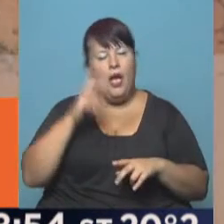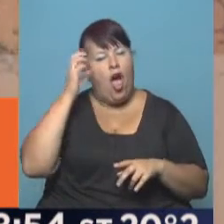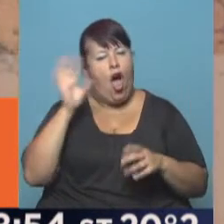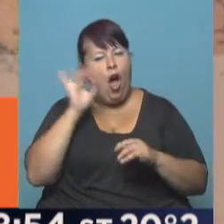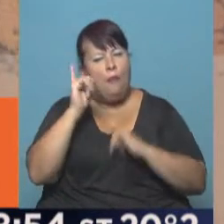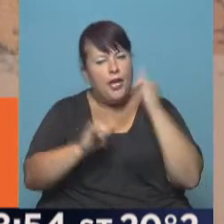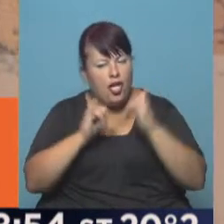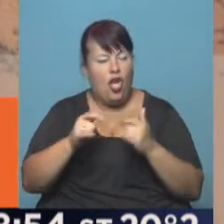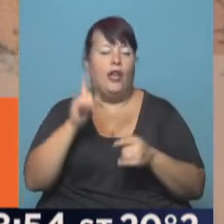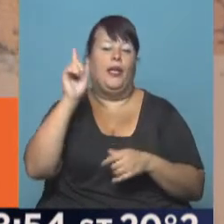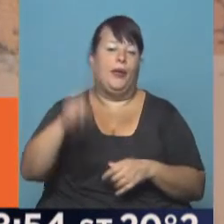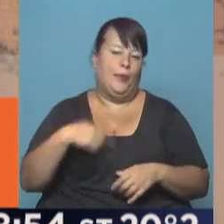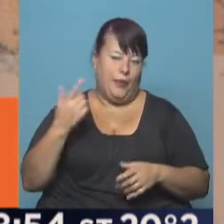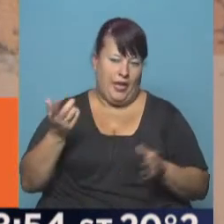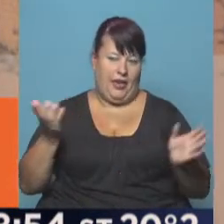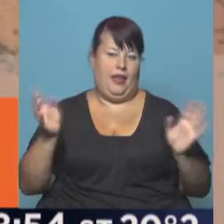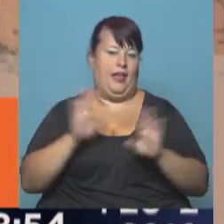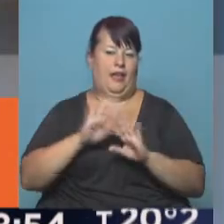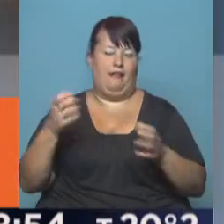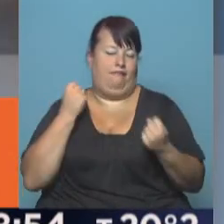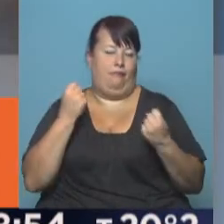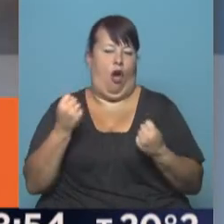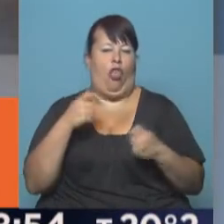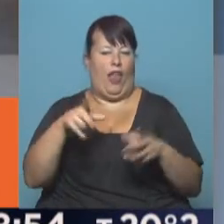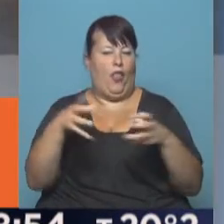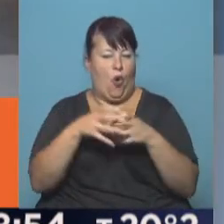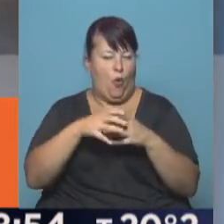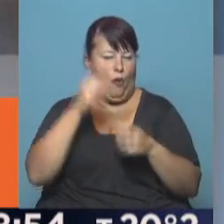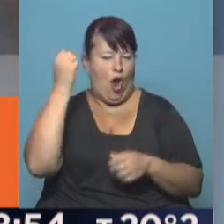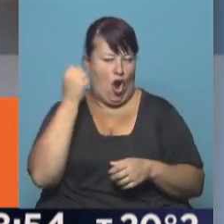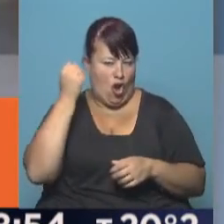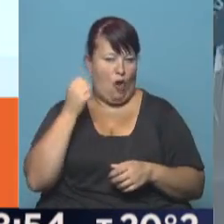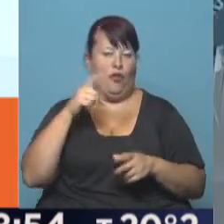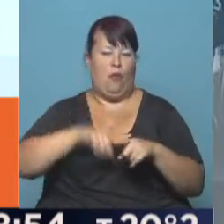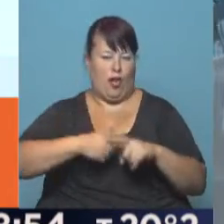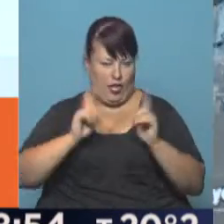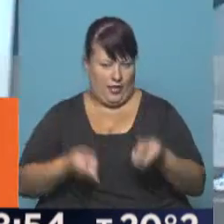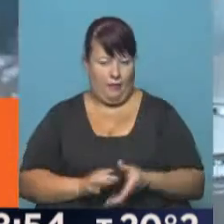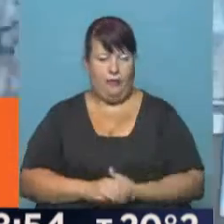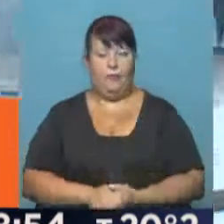opinión y generando, obviamente, el empoderamiento de ciertos grupos económicos y políticos.